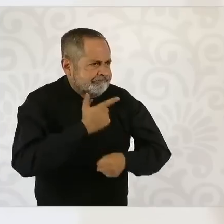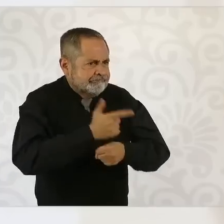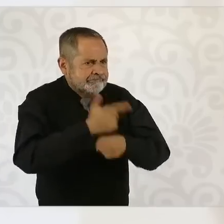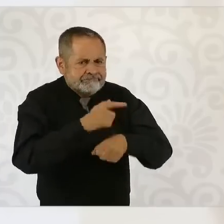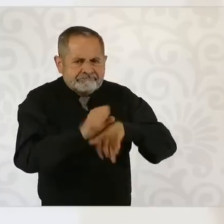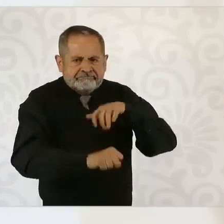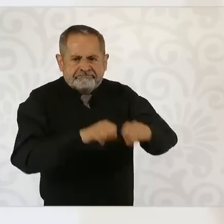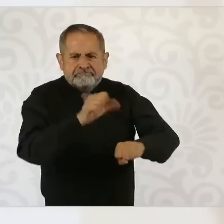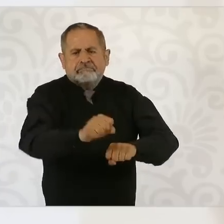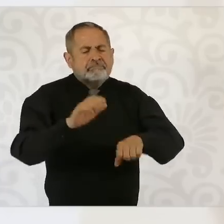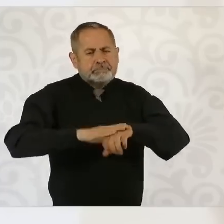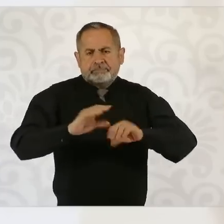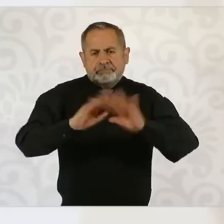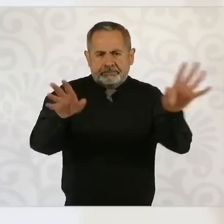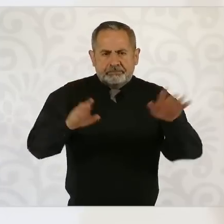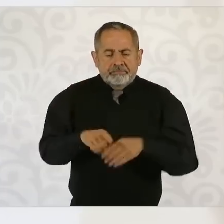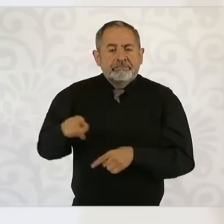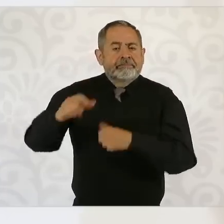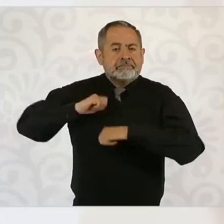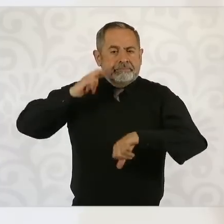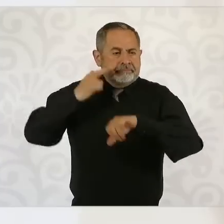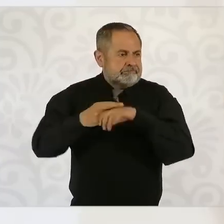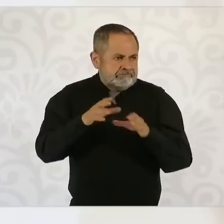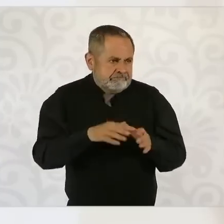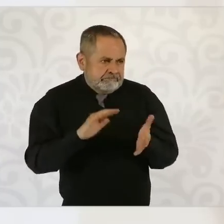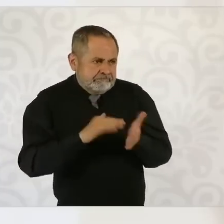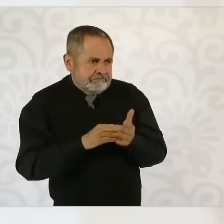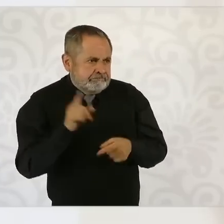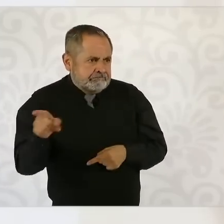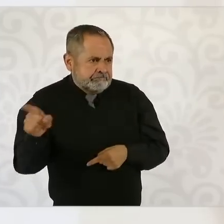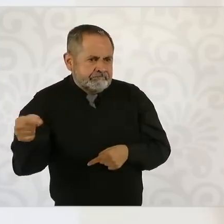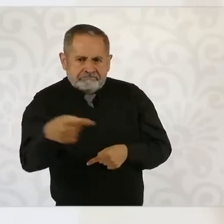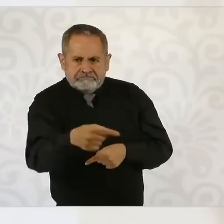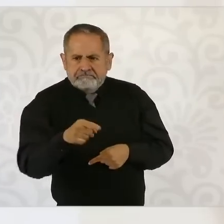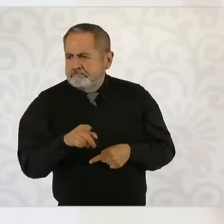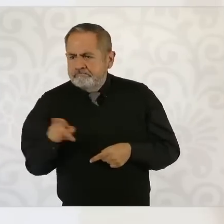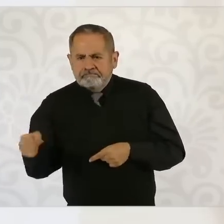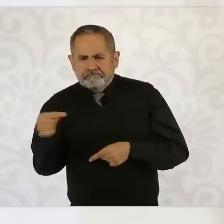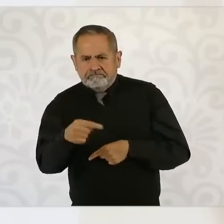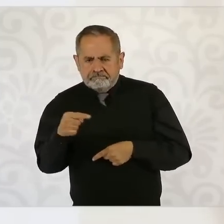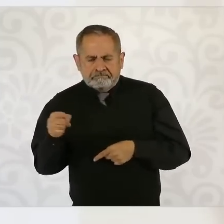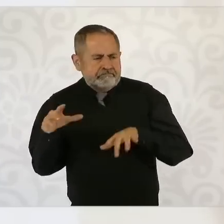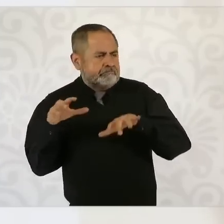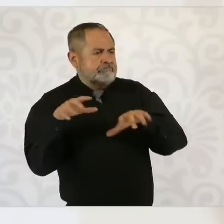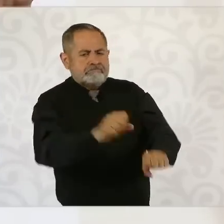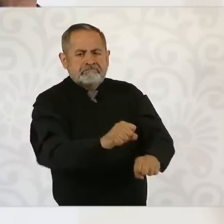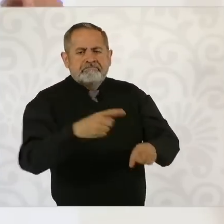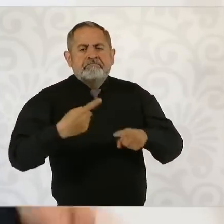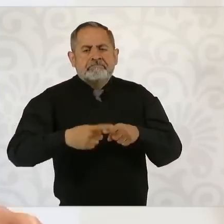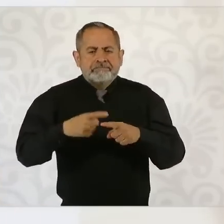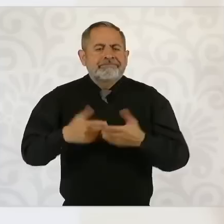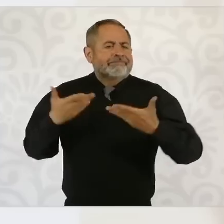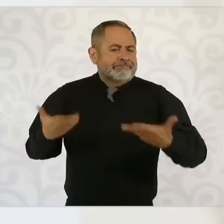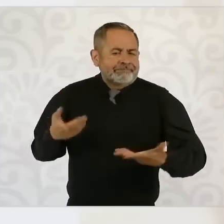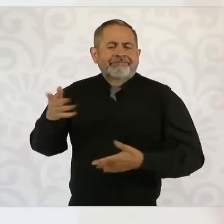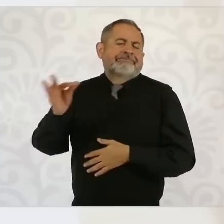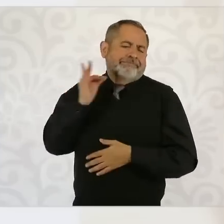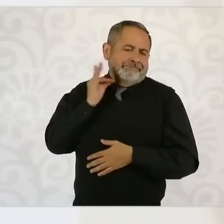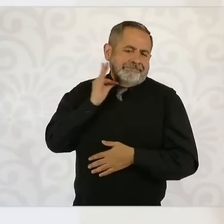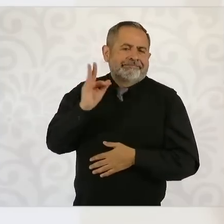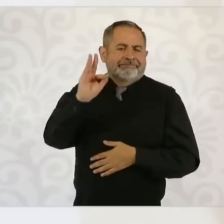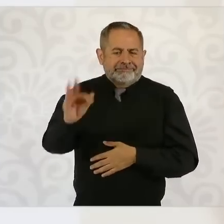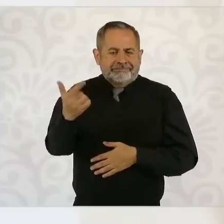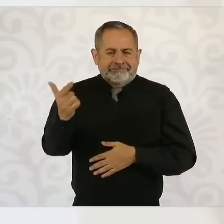coordinarse fundamentalmente con quien tiene la responsabilidad fundamental de la detención de los delincuentes, que es la Fiscalía General de